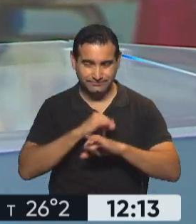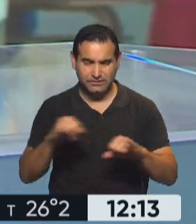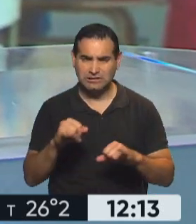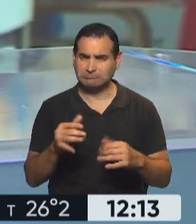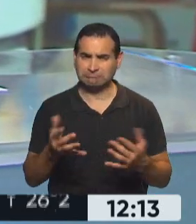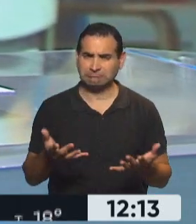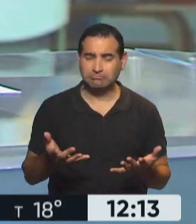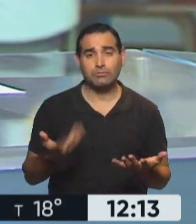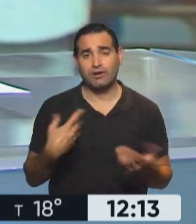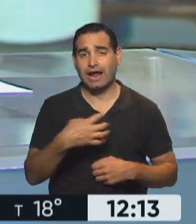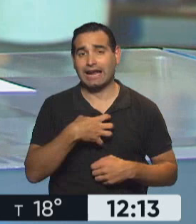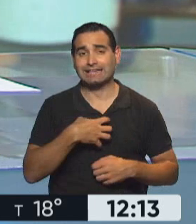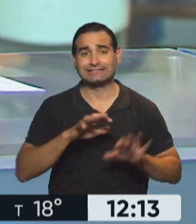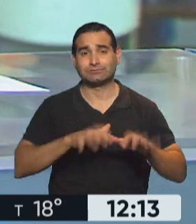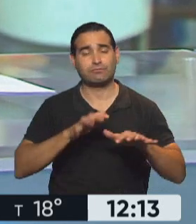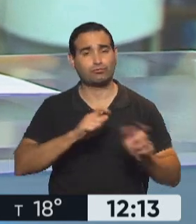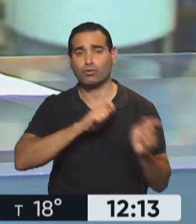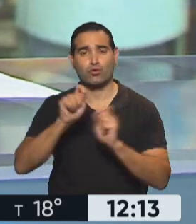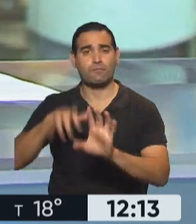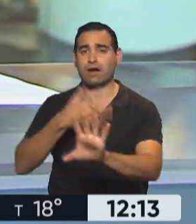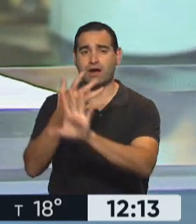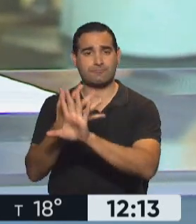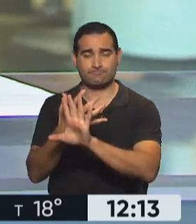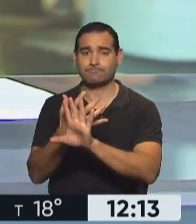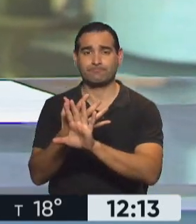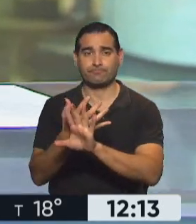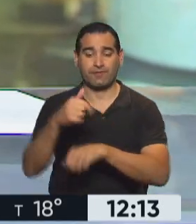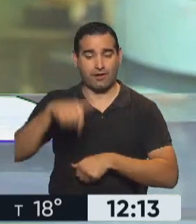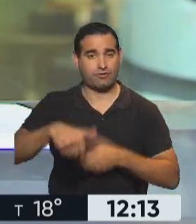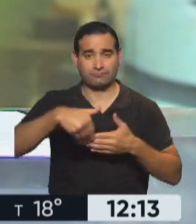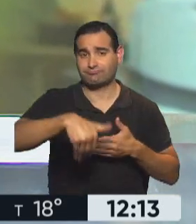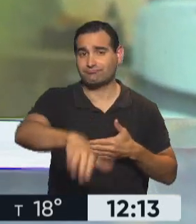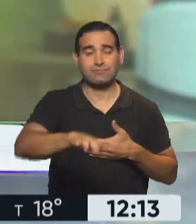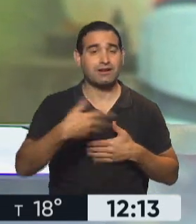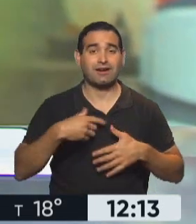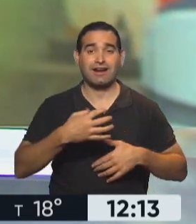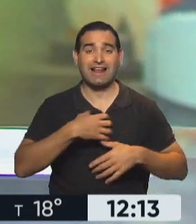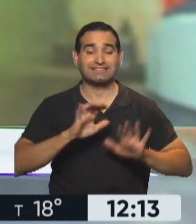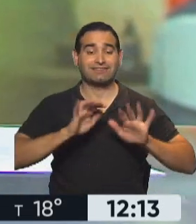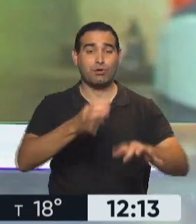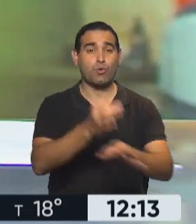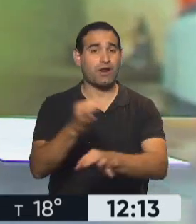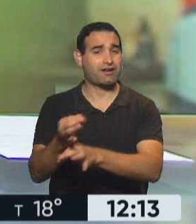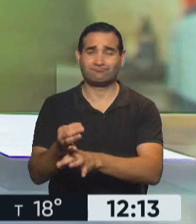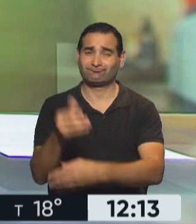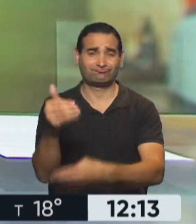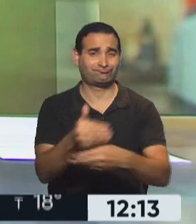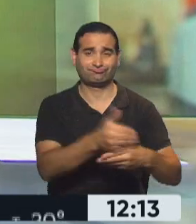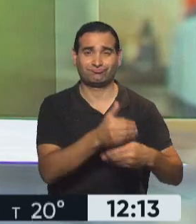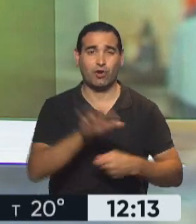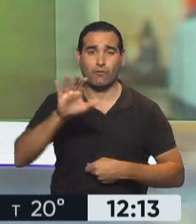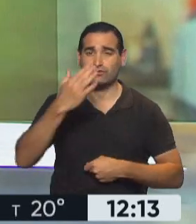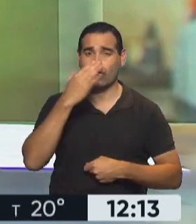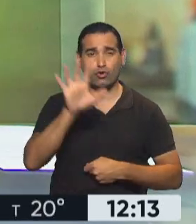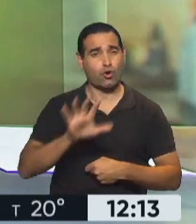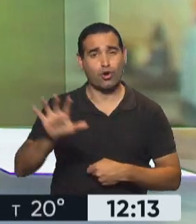que ver con las clases, todo virtual a partir de este momento. No hay más presencialidad en los colegios en la provincia de Córdoba, teniendo